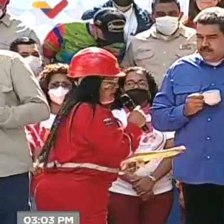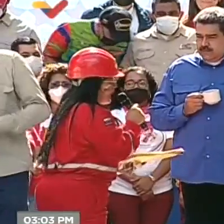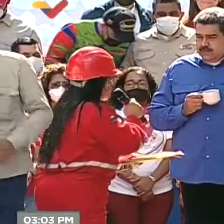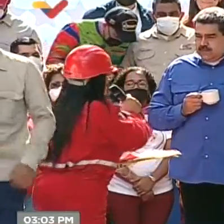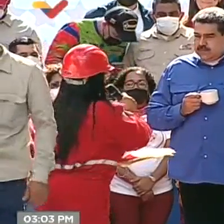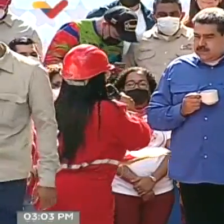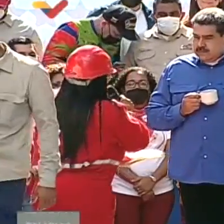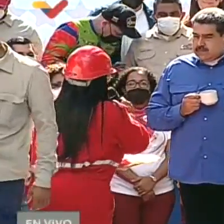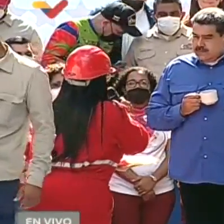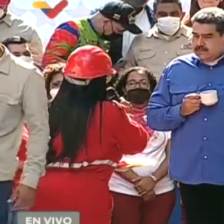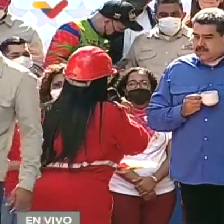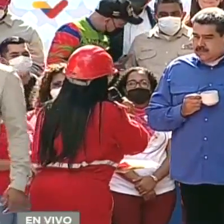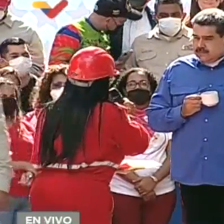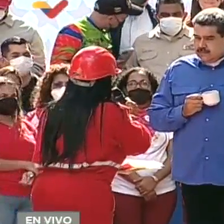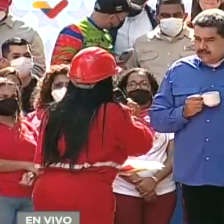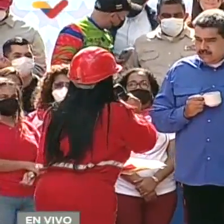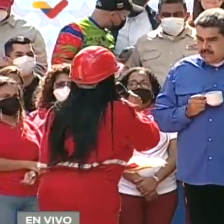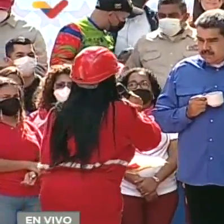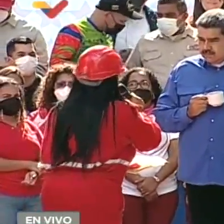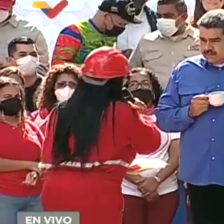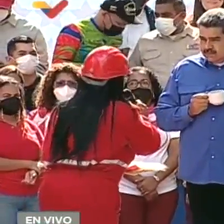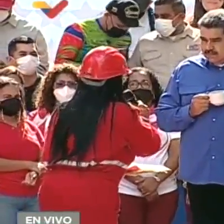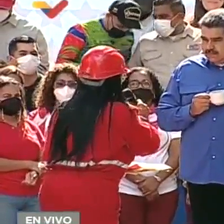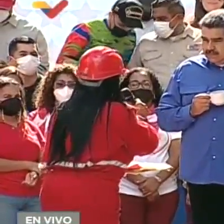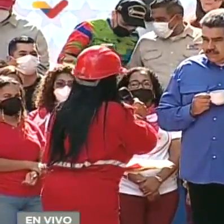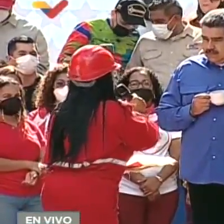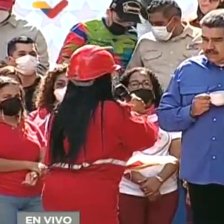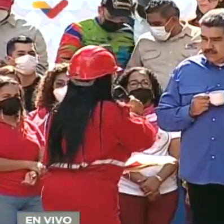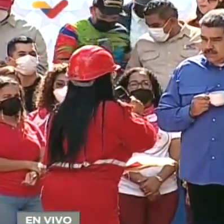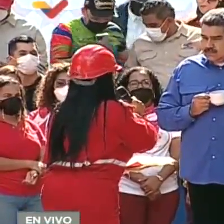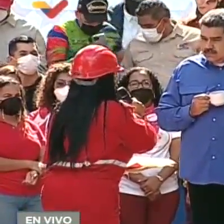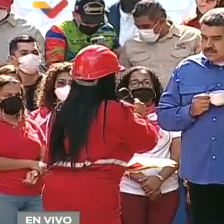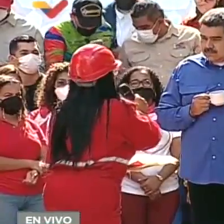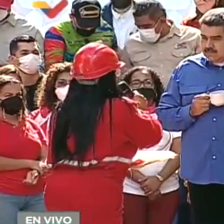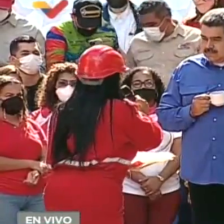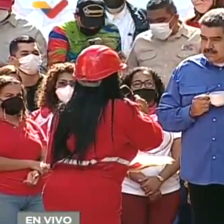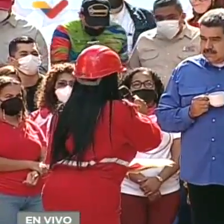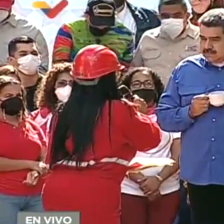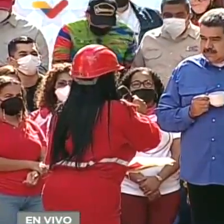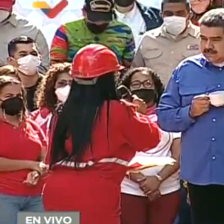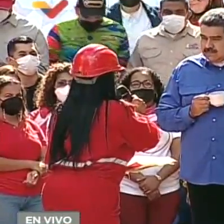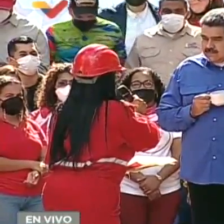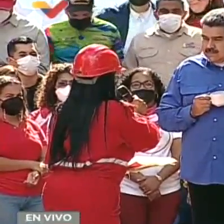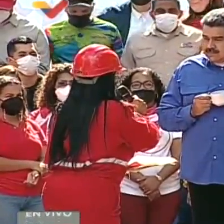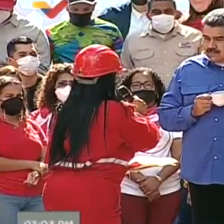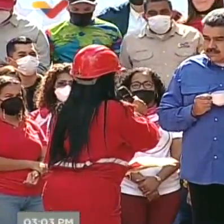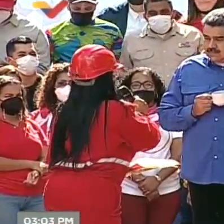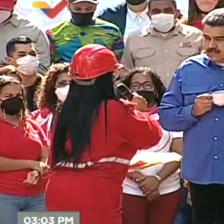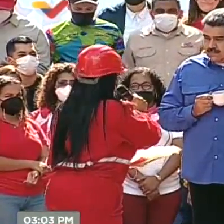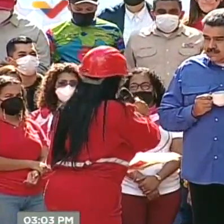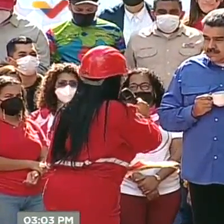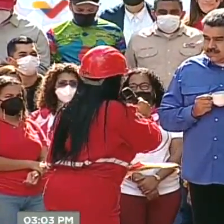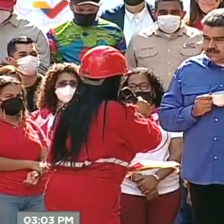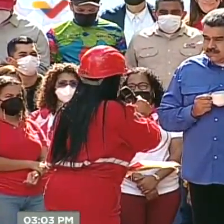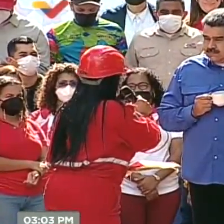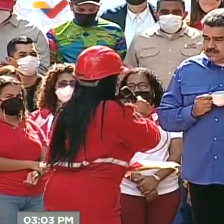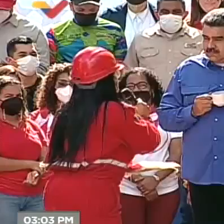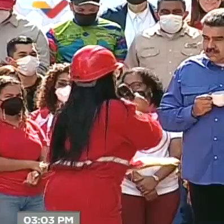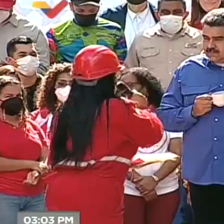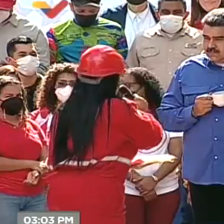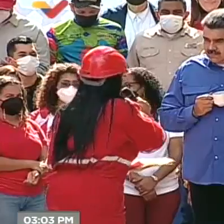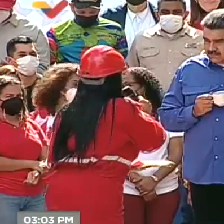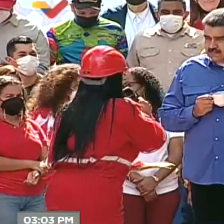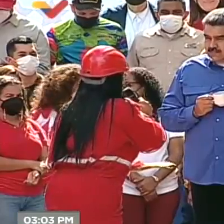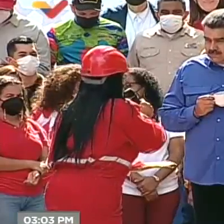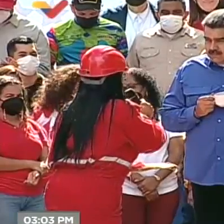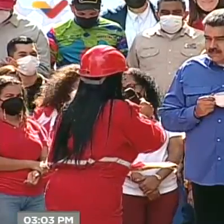hemos reafirmado una vez más este compromiso de nosotras, sus aliadas, sus camaradas